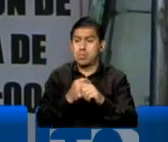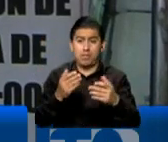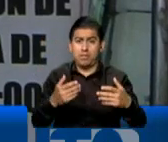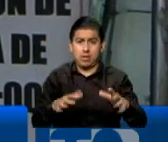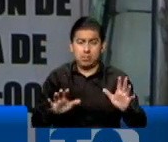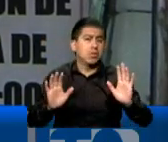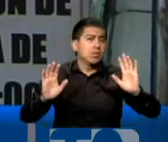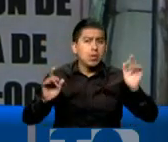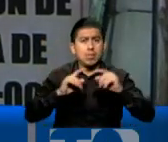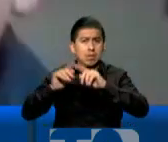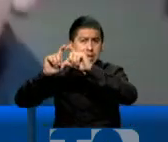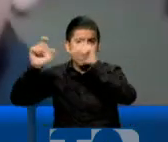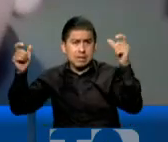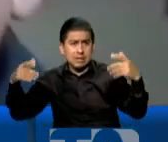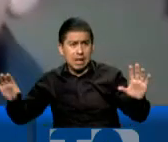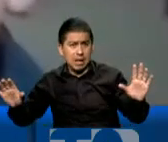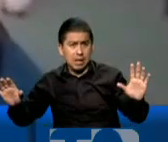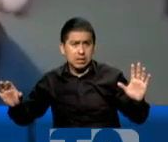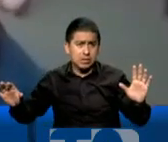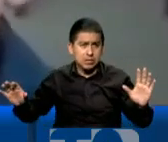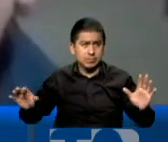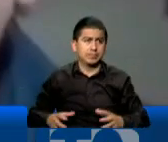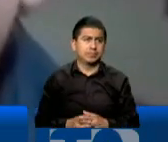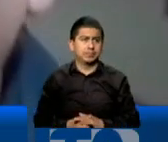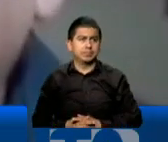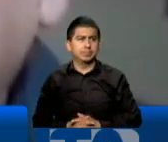no cuenta con una empresa que la opere. Hay que